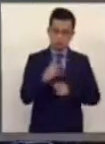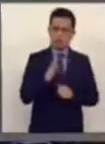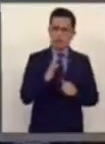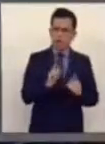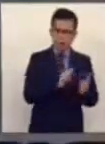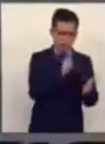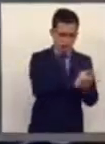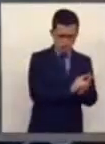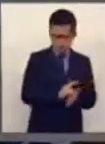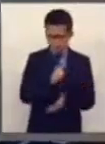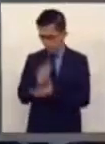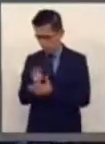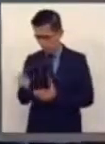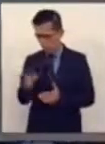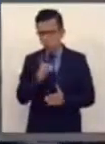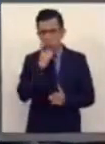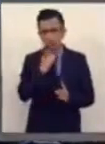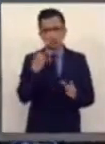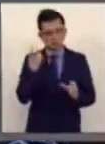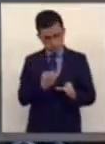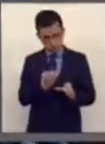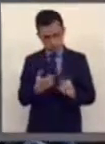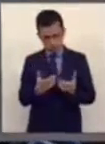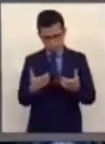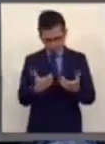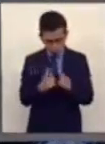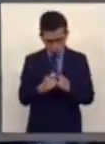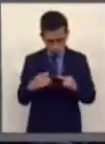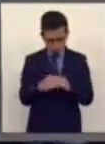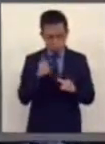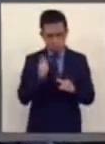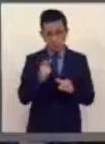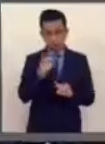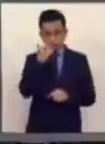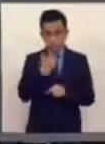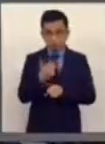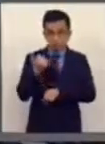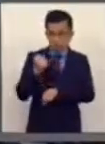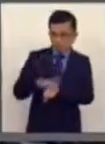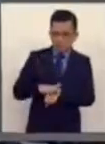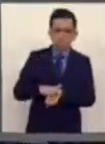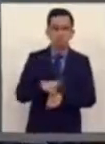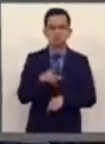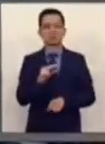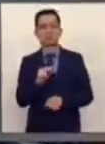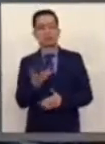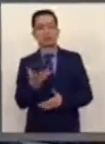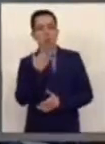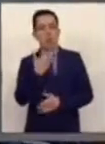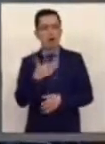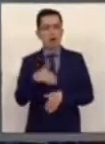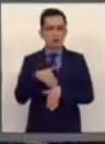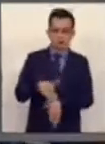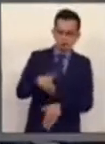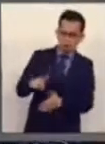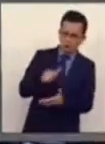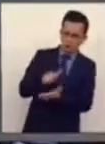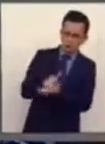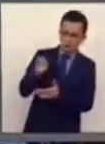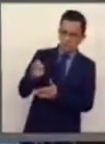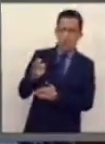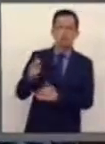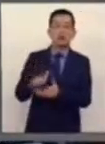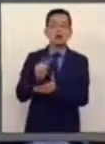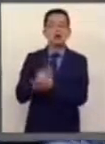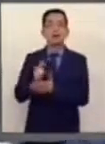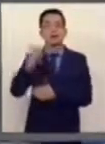son sujetos del régimen de responsabilidades administrativas, por lo que no se les aplica las disposiciones establecidas en